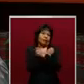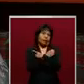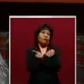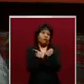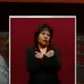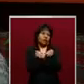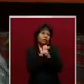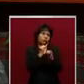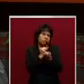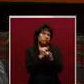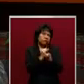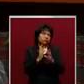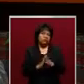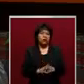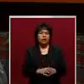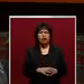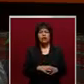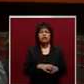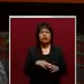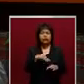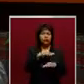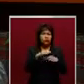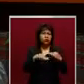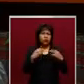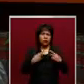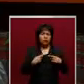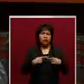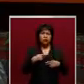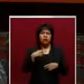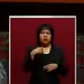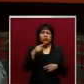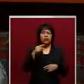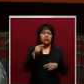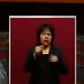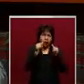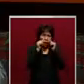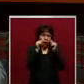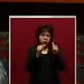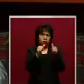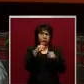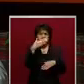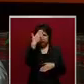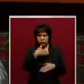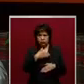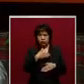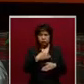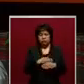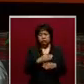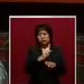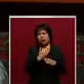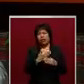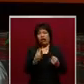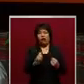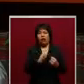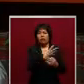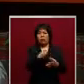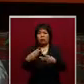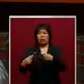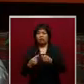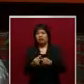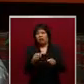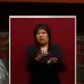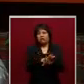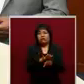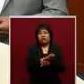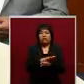quiero que todas las personas que me están escuchando lo sepan y que estemos abiertos, porque la pandemia pues nos hace redefinir